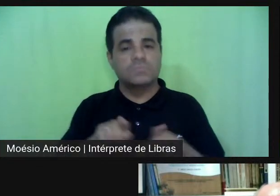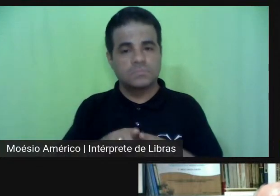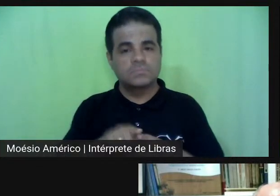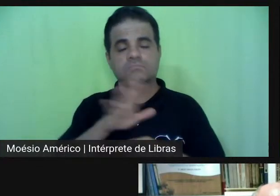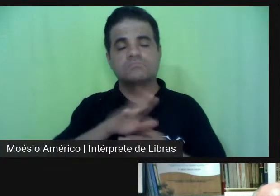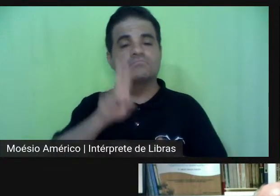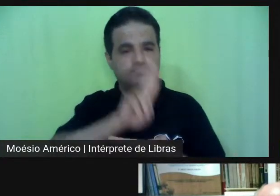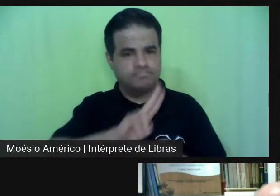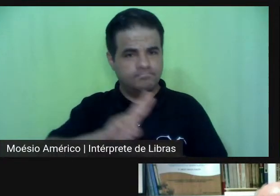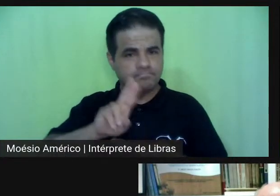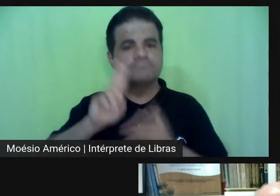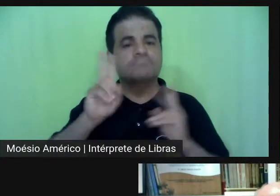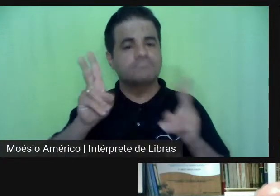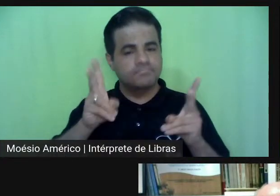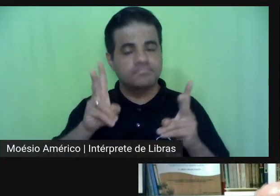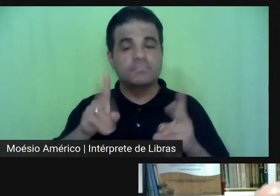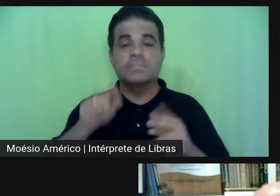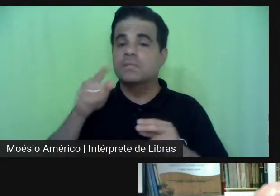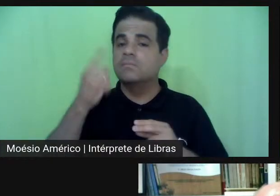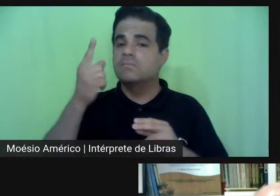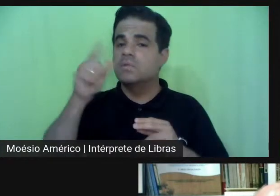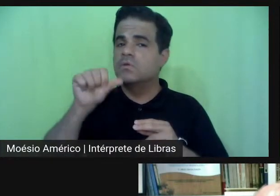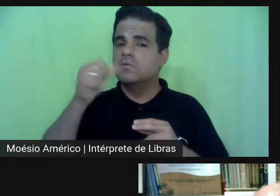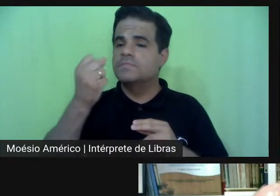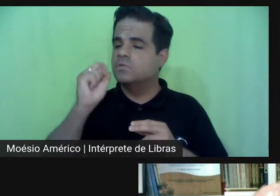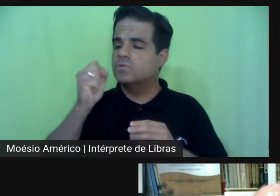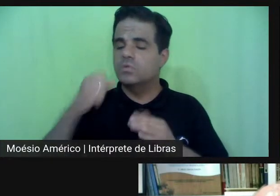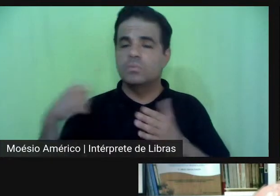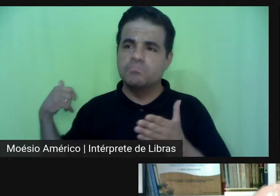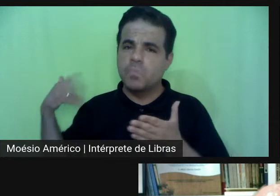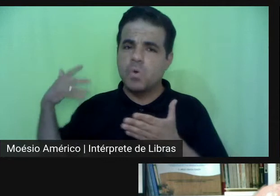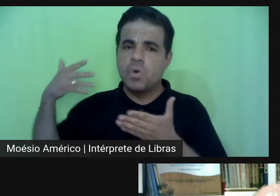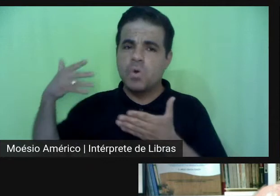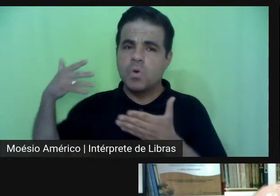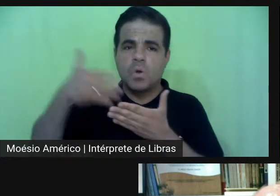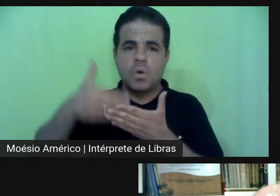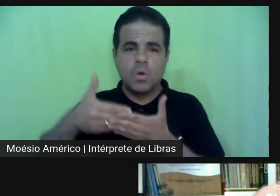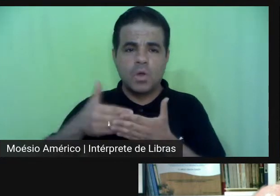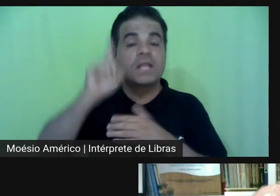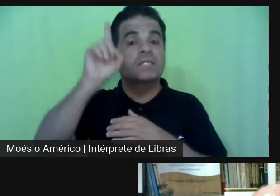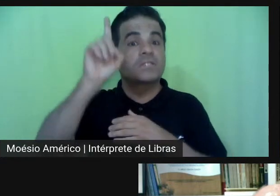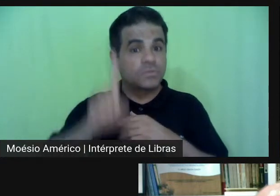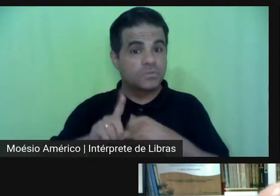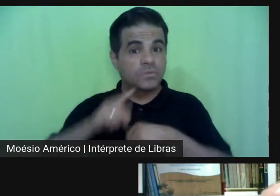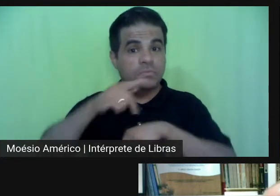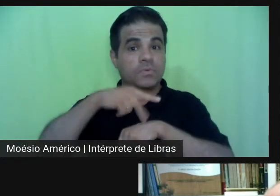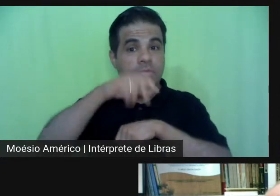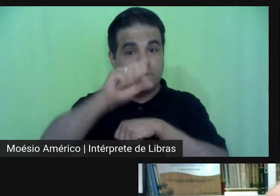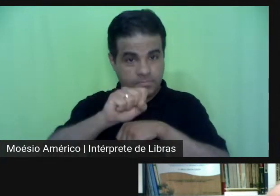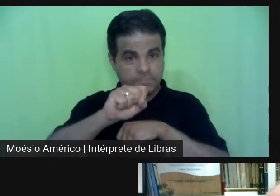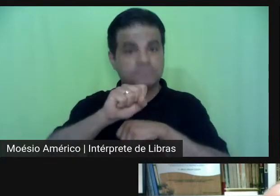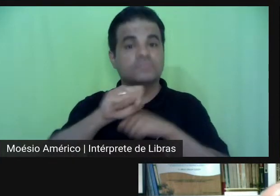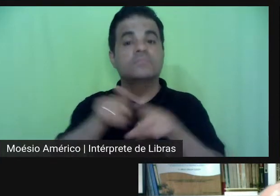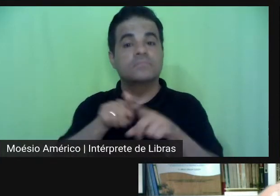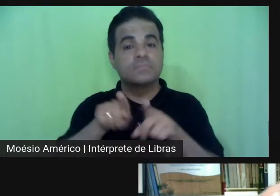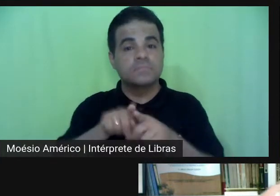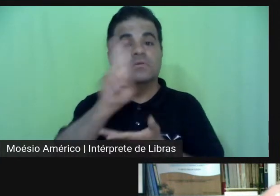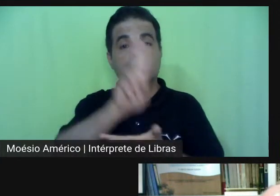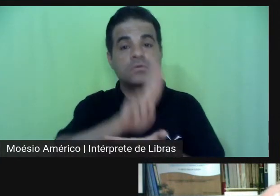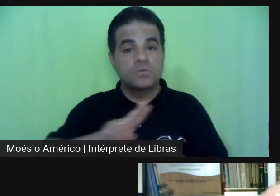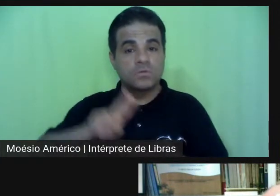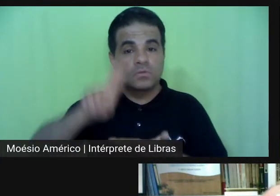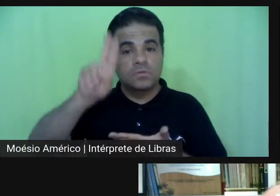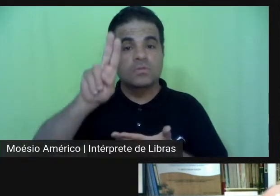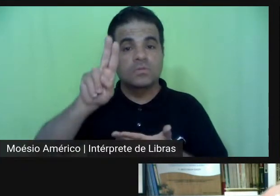universidades el 1978 el directorio de graduación en bioética también la universidad de